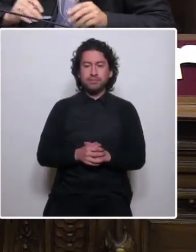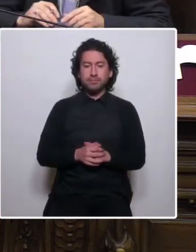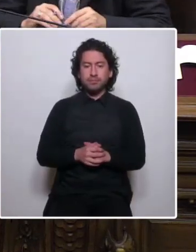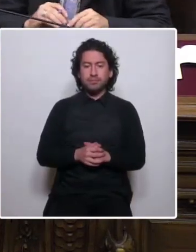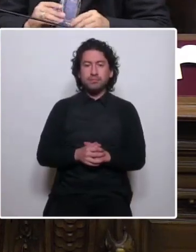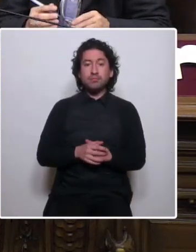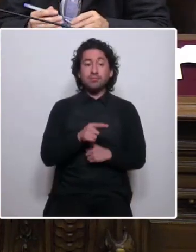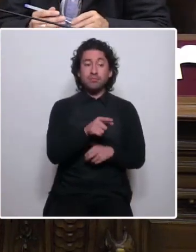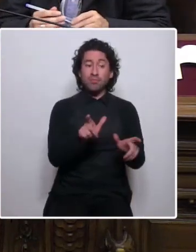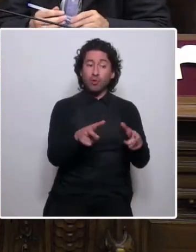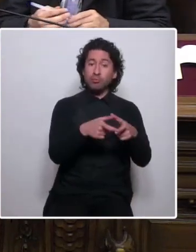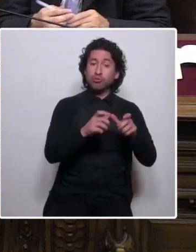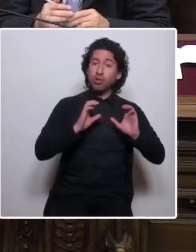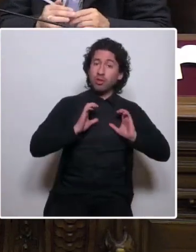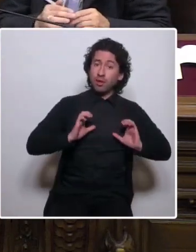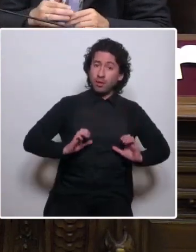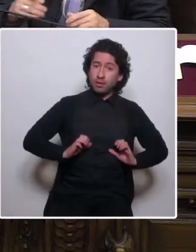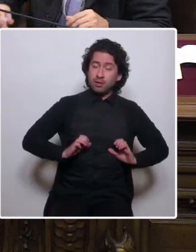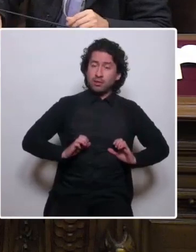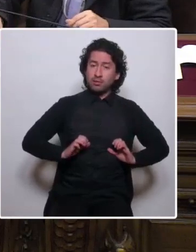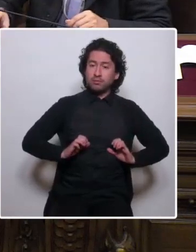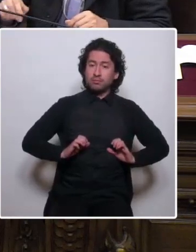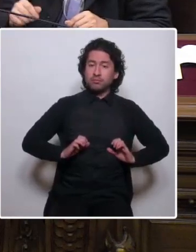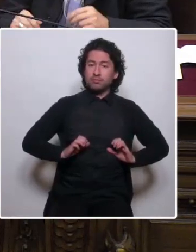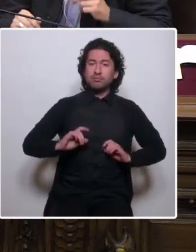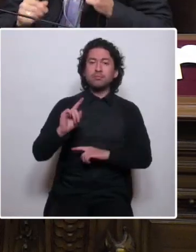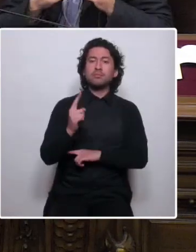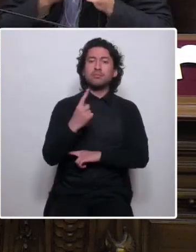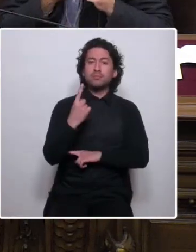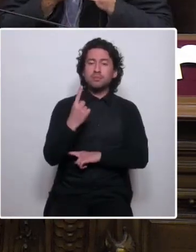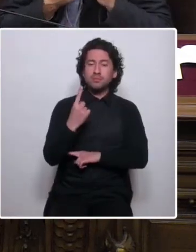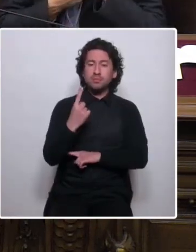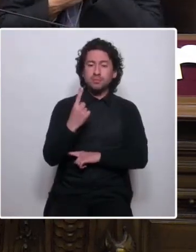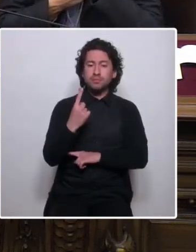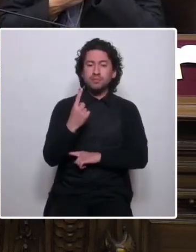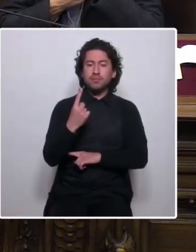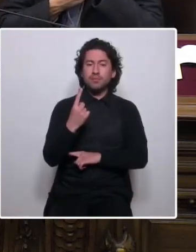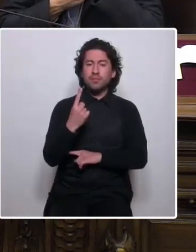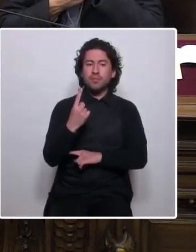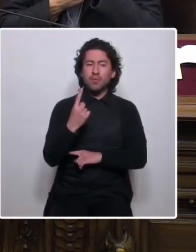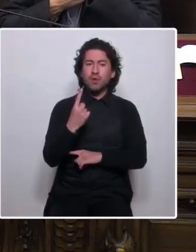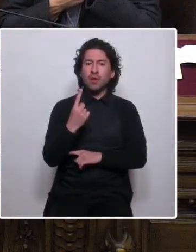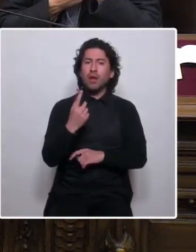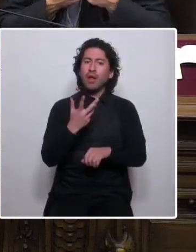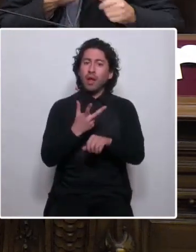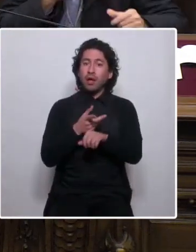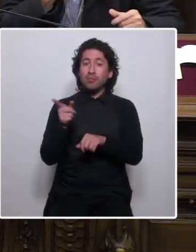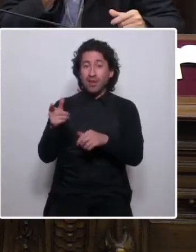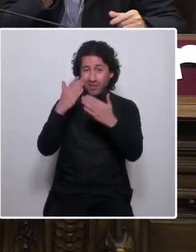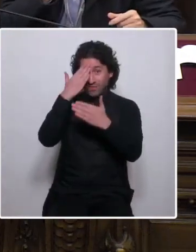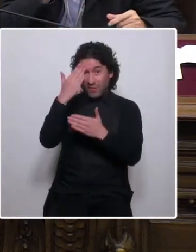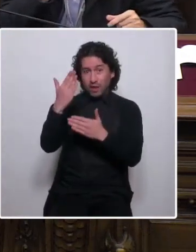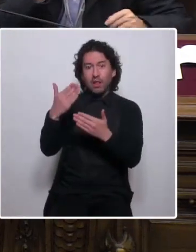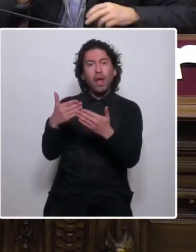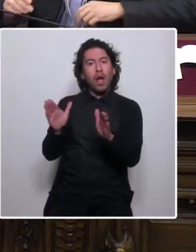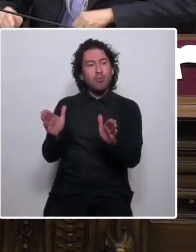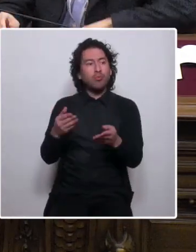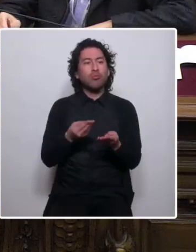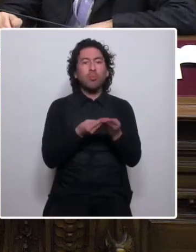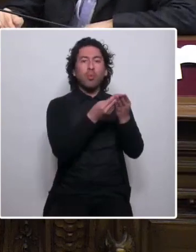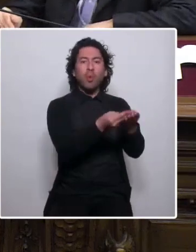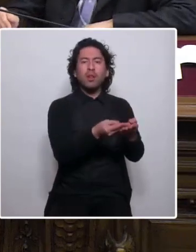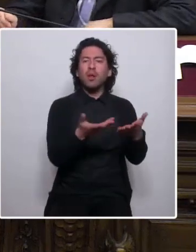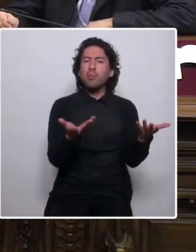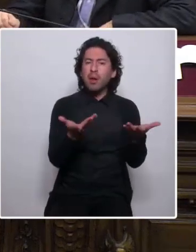La Comisión de Ética, en primer lugar, hay una propuesta del Frente Amplio para